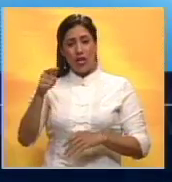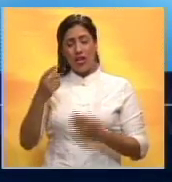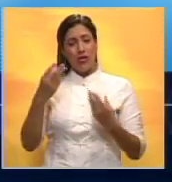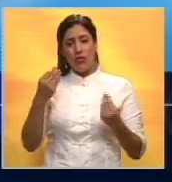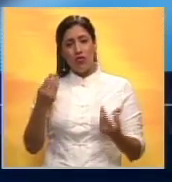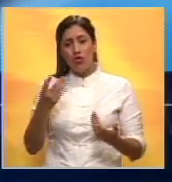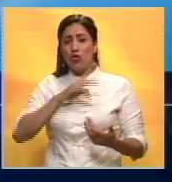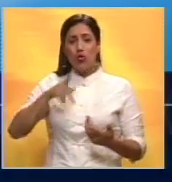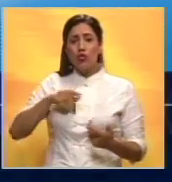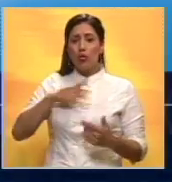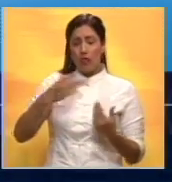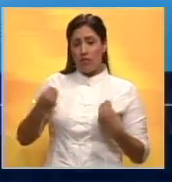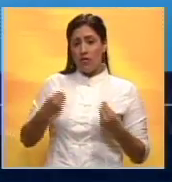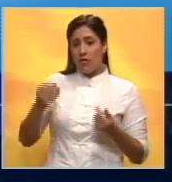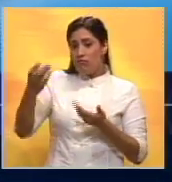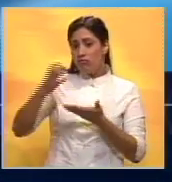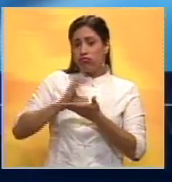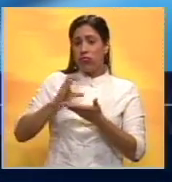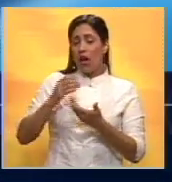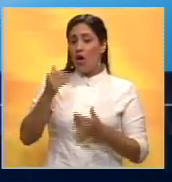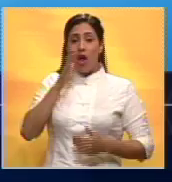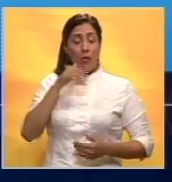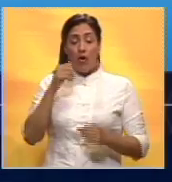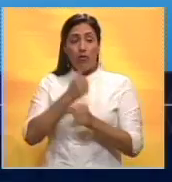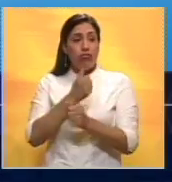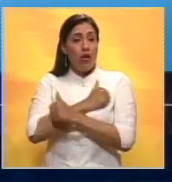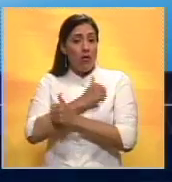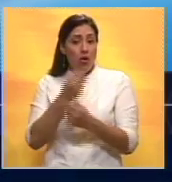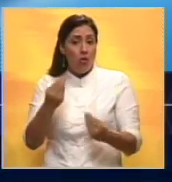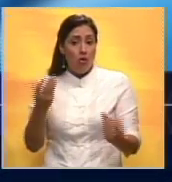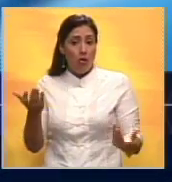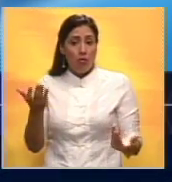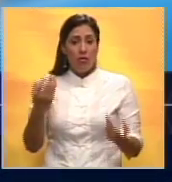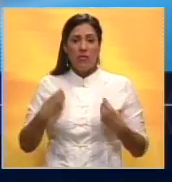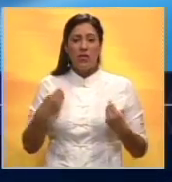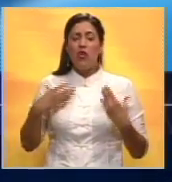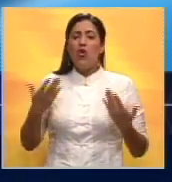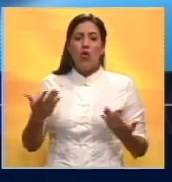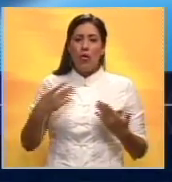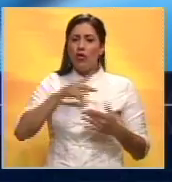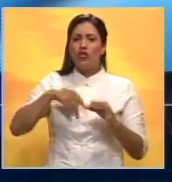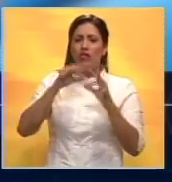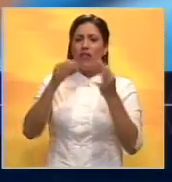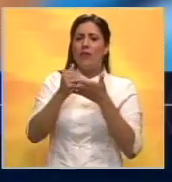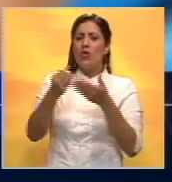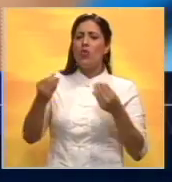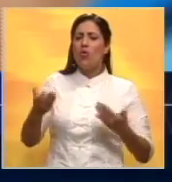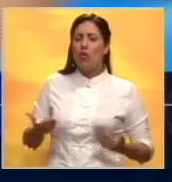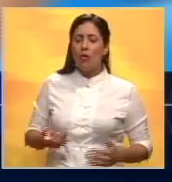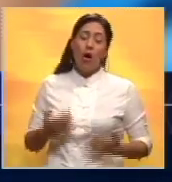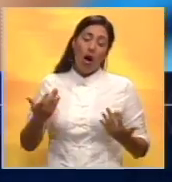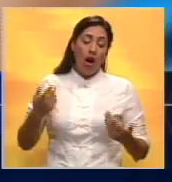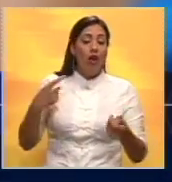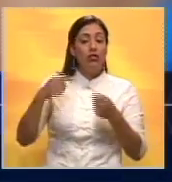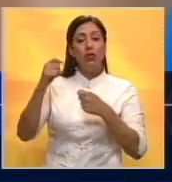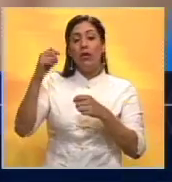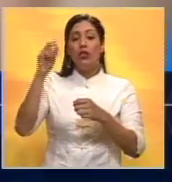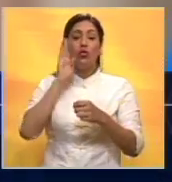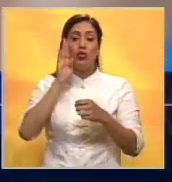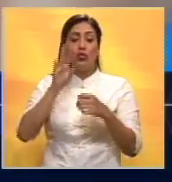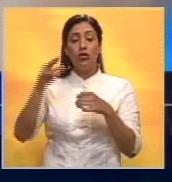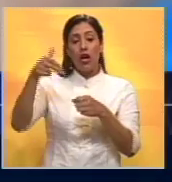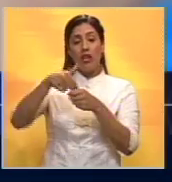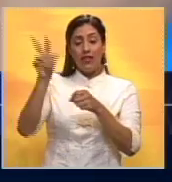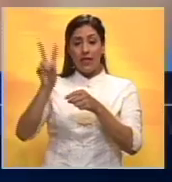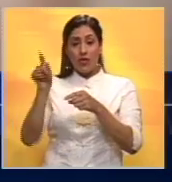un medio que nosotros podemos vivir porque nosotros no tenemos otro medio de subsistir con nuestra familia entonces hay que pasar eso de contrabando